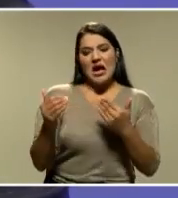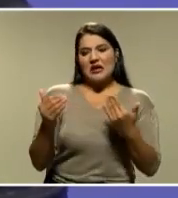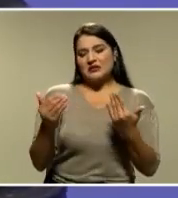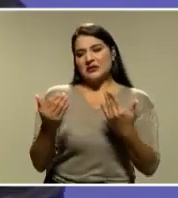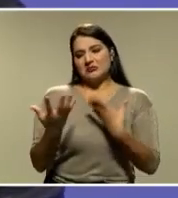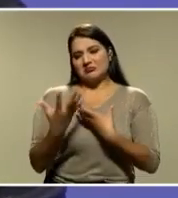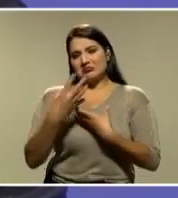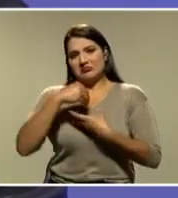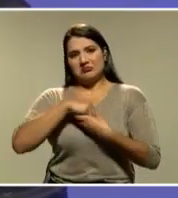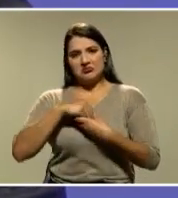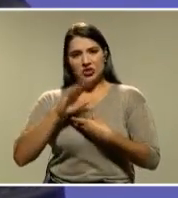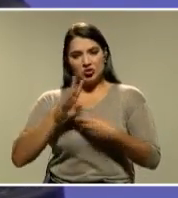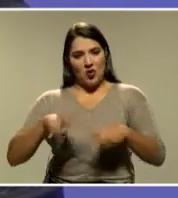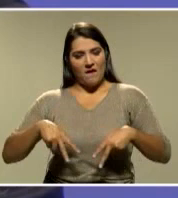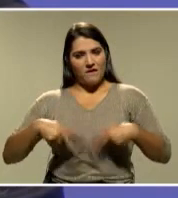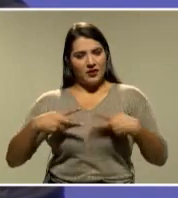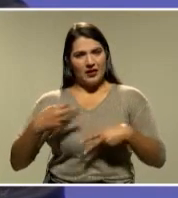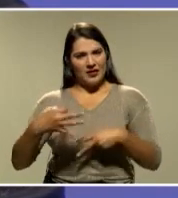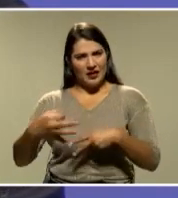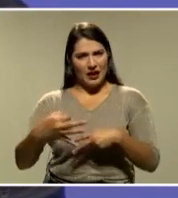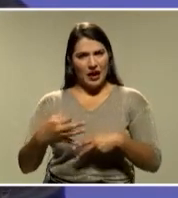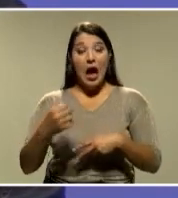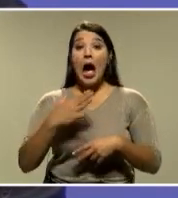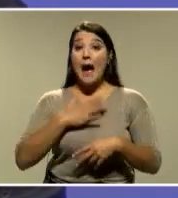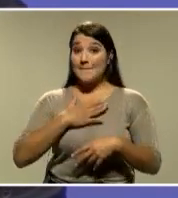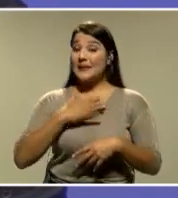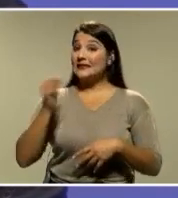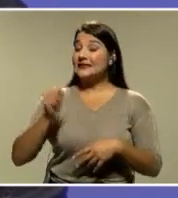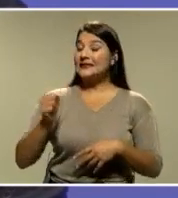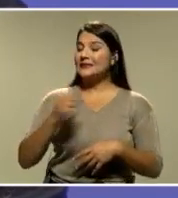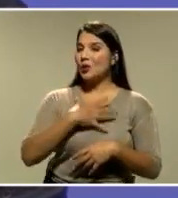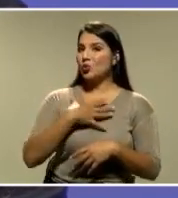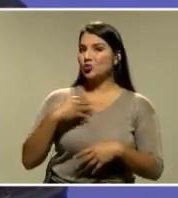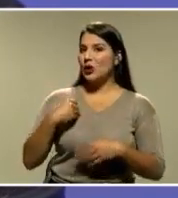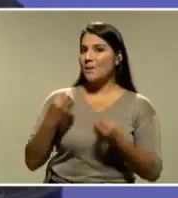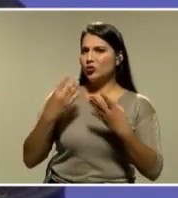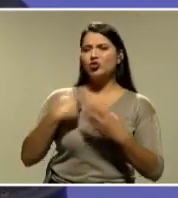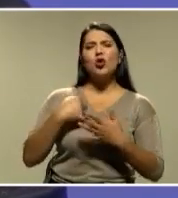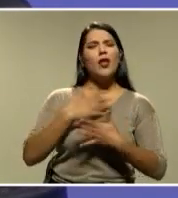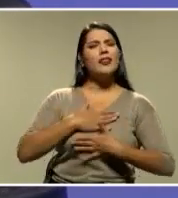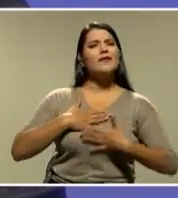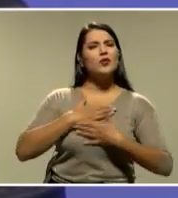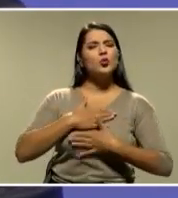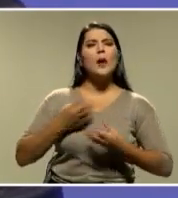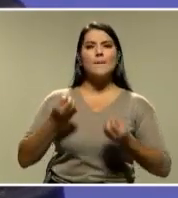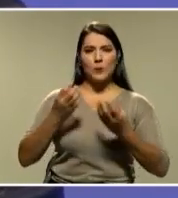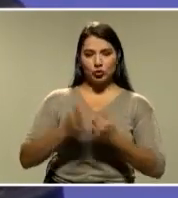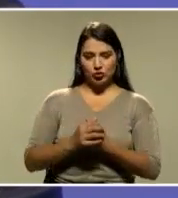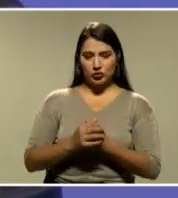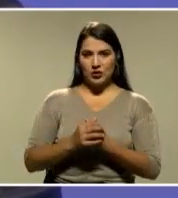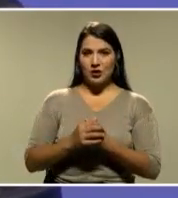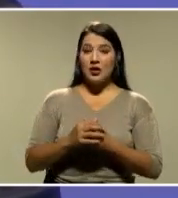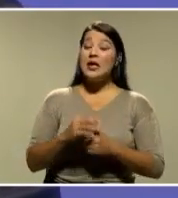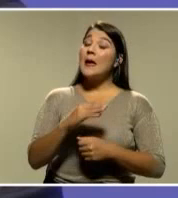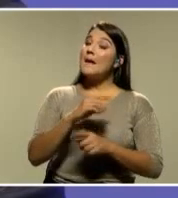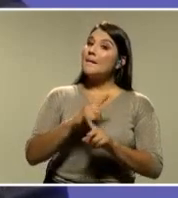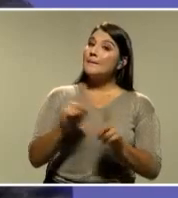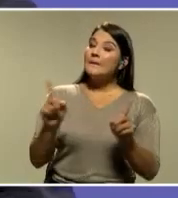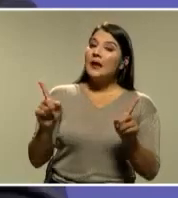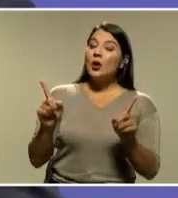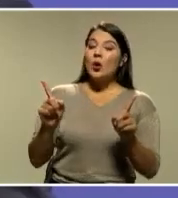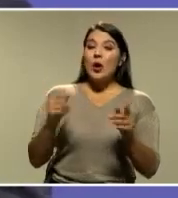de la rutina. A mí sí me gustaba mucho, yo disfruté mucho, aunque me tocó